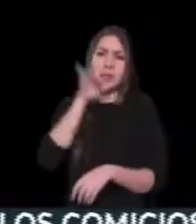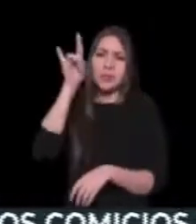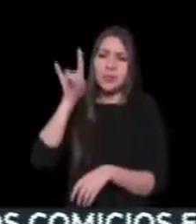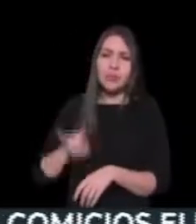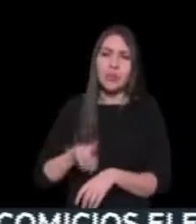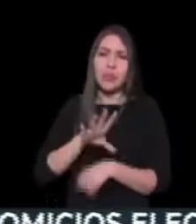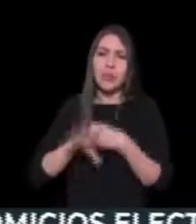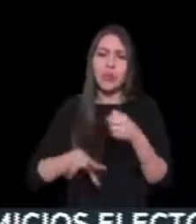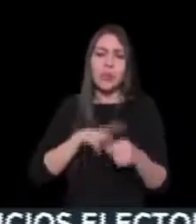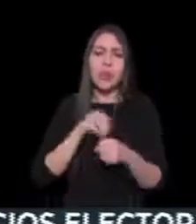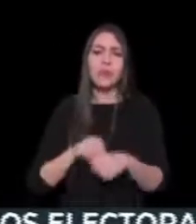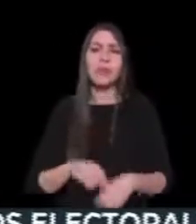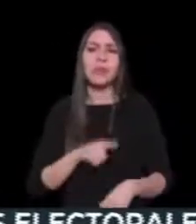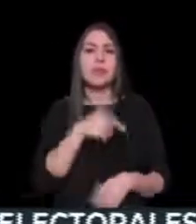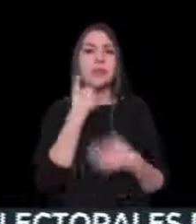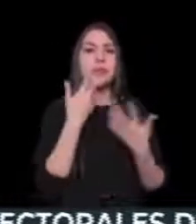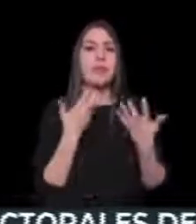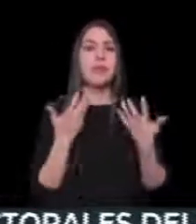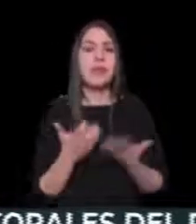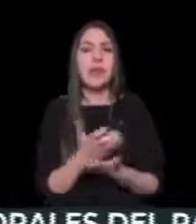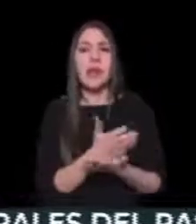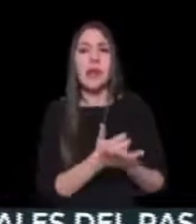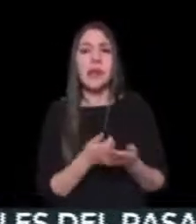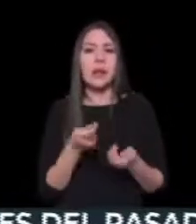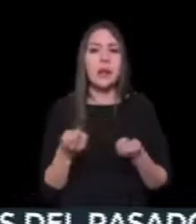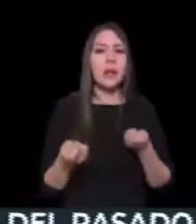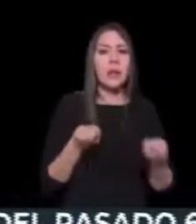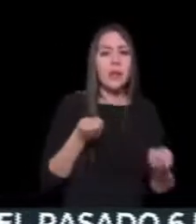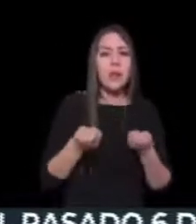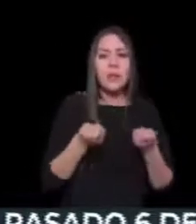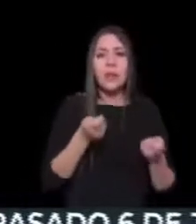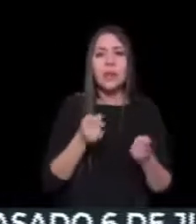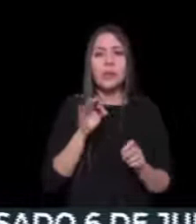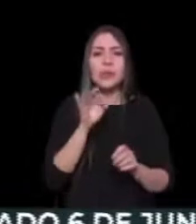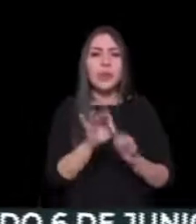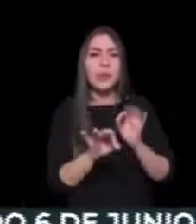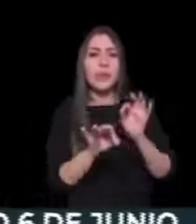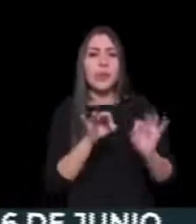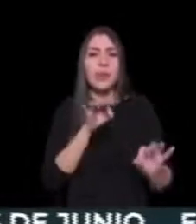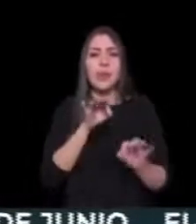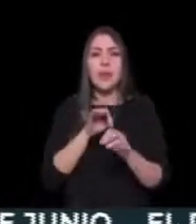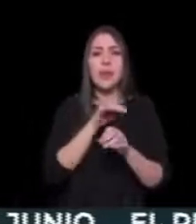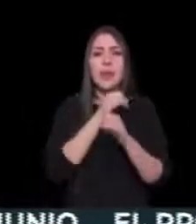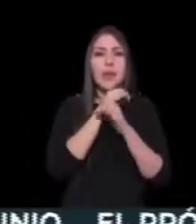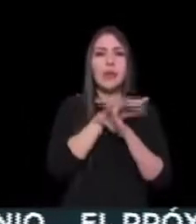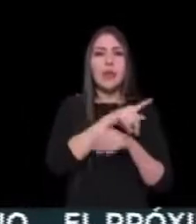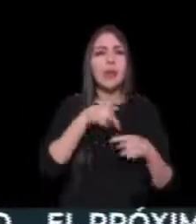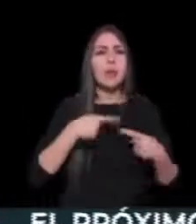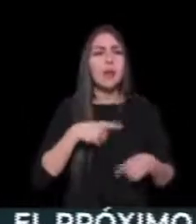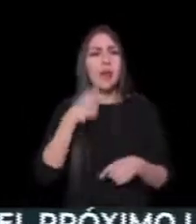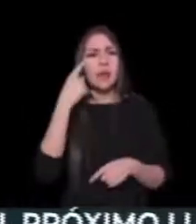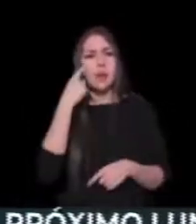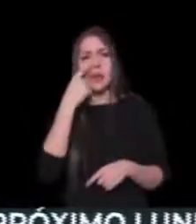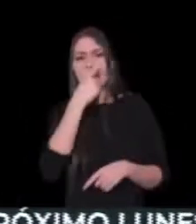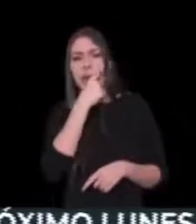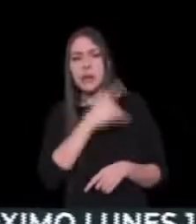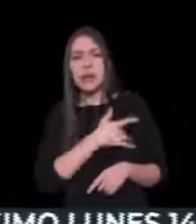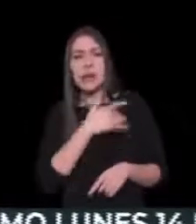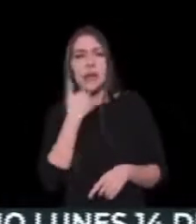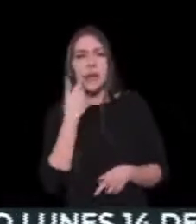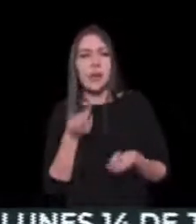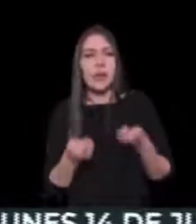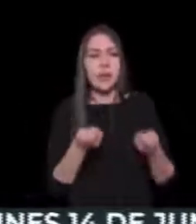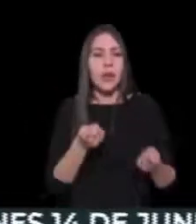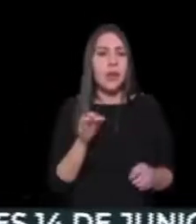un intento, ¿no?, de manipular o de pues mover la percepción de la ciudadanía en torno